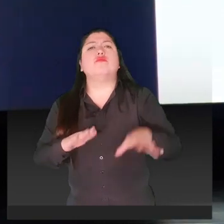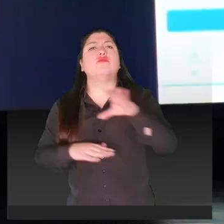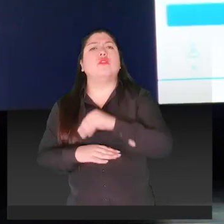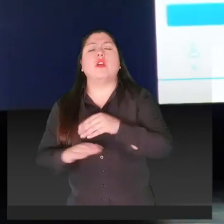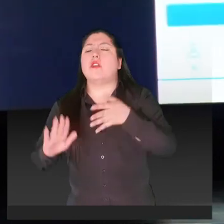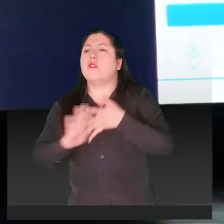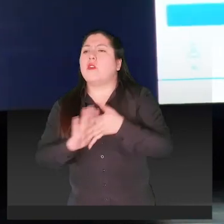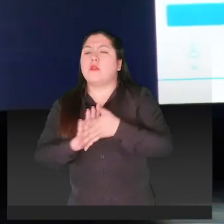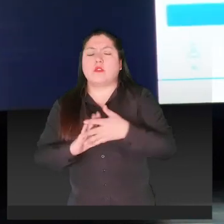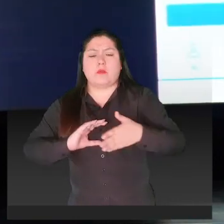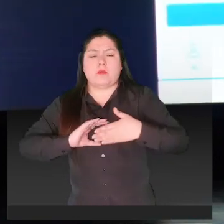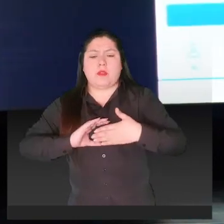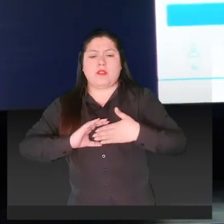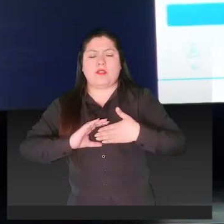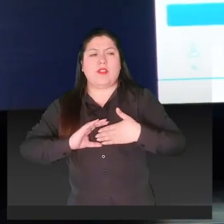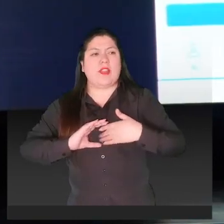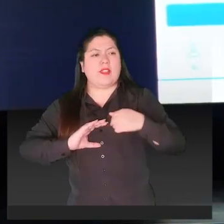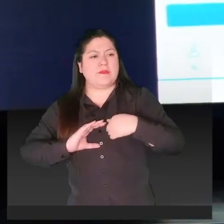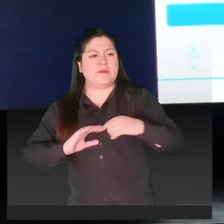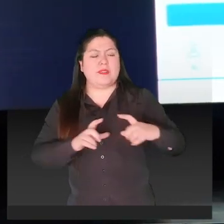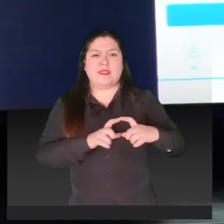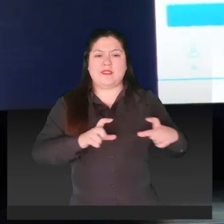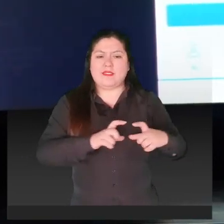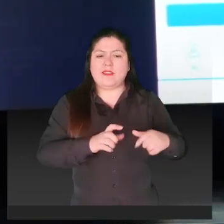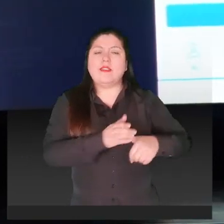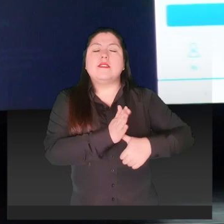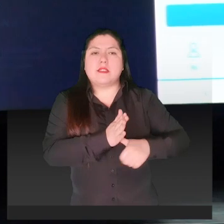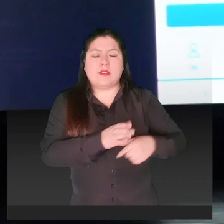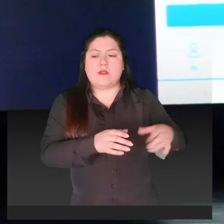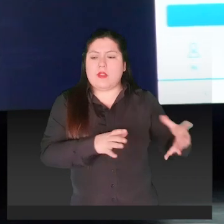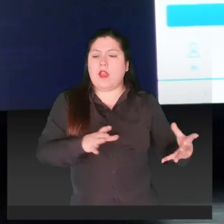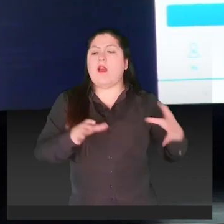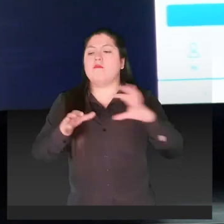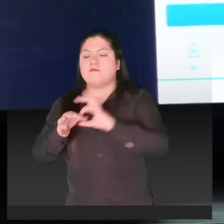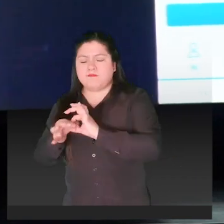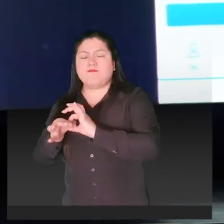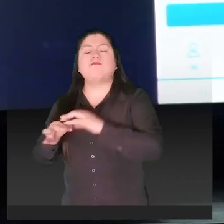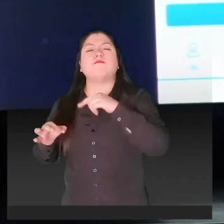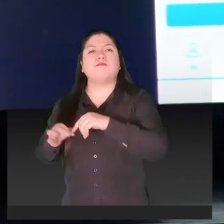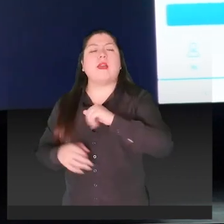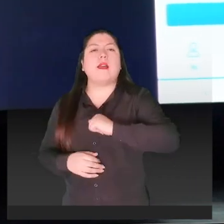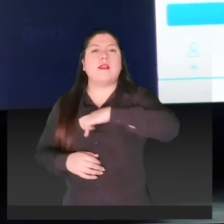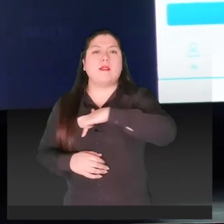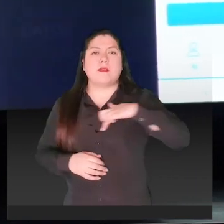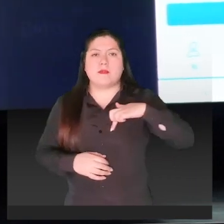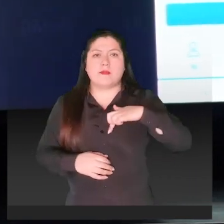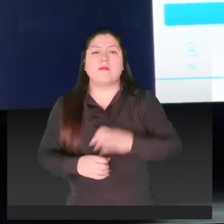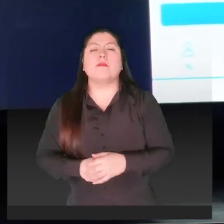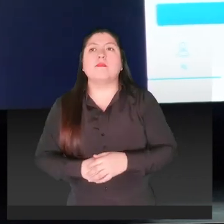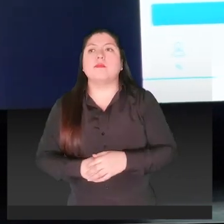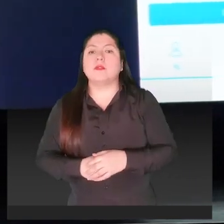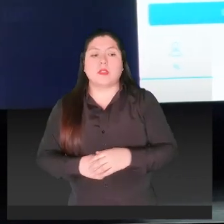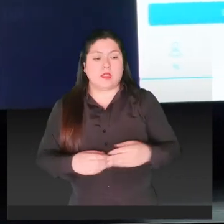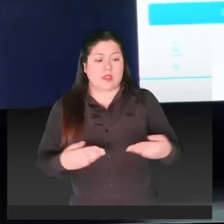en los que no tengo la posibilidad de hacer el reconocimiento facial, y me da acceso a todos los datos biográficos y biométricos de la cédula